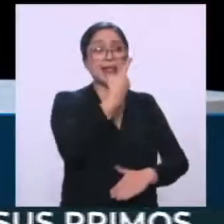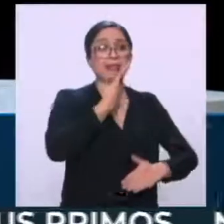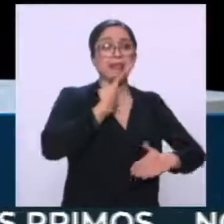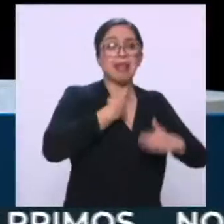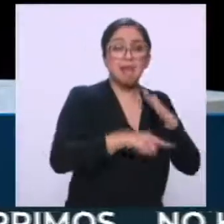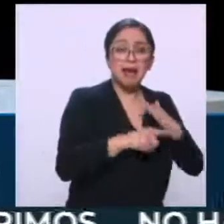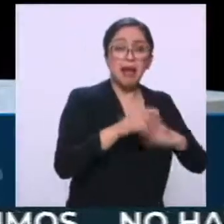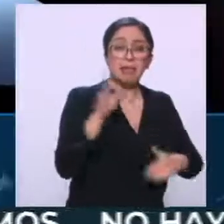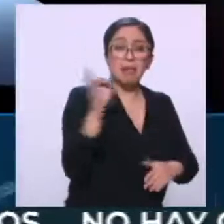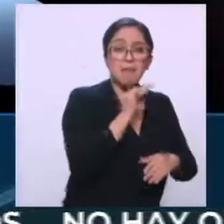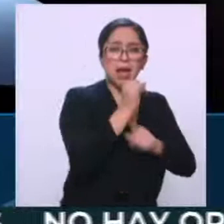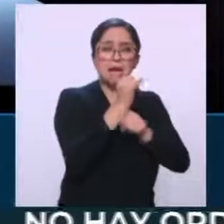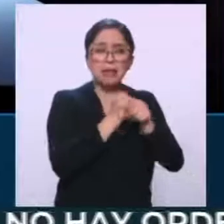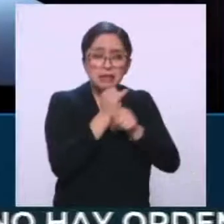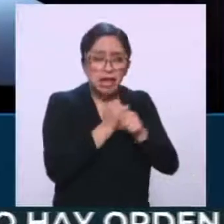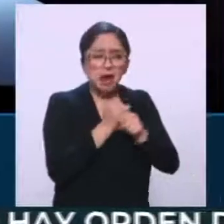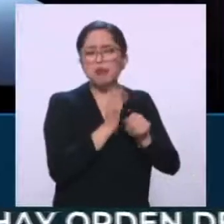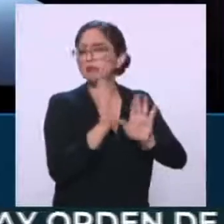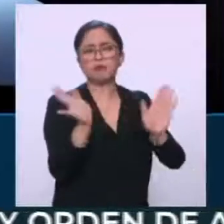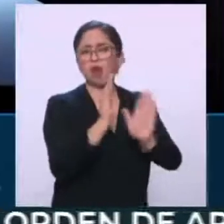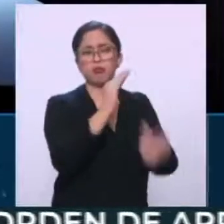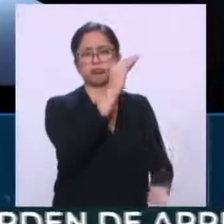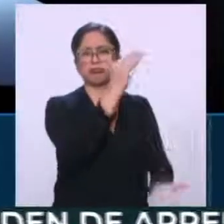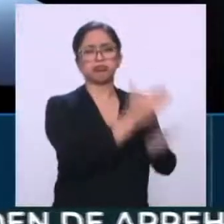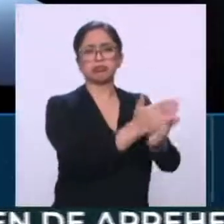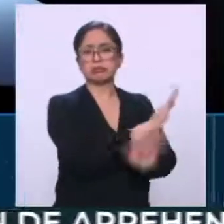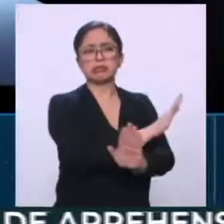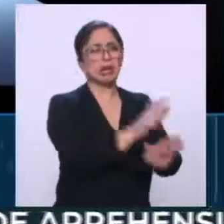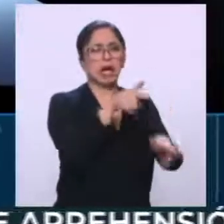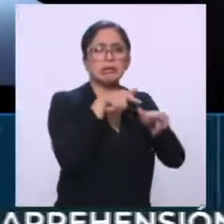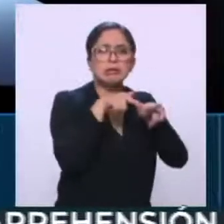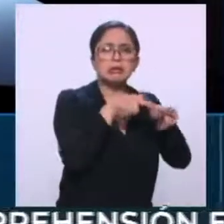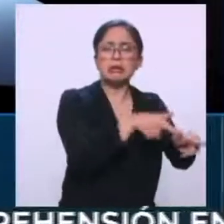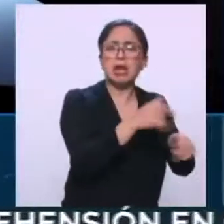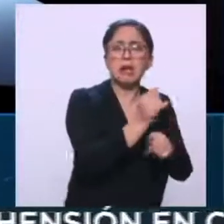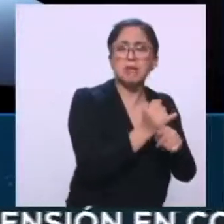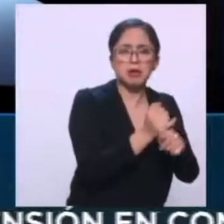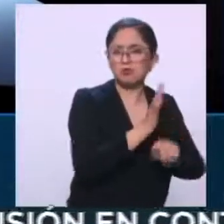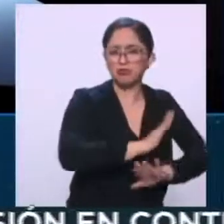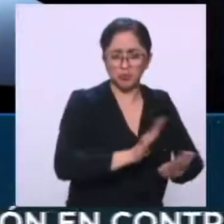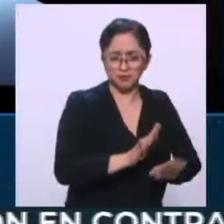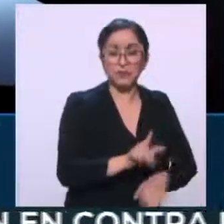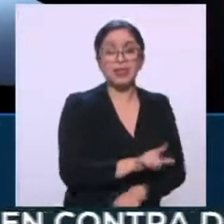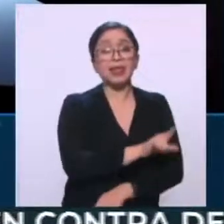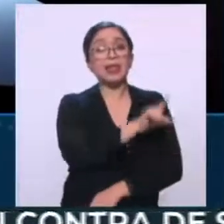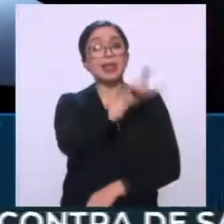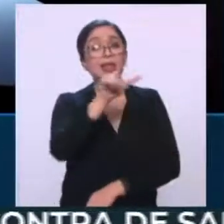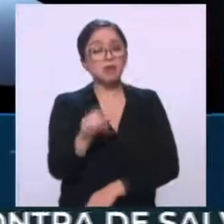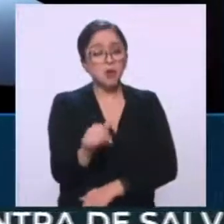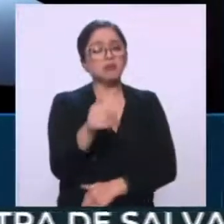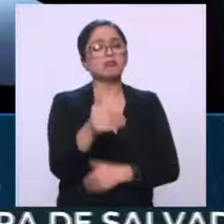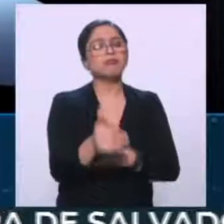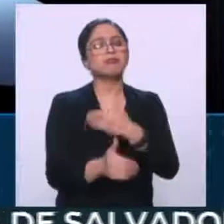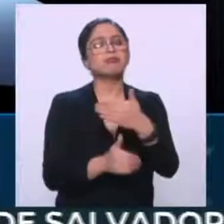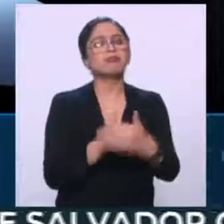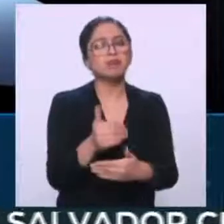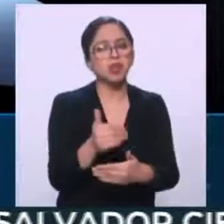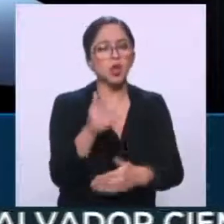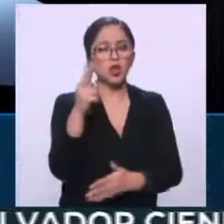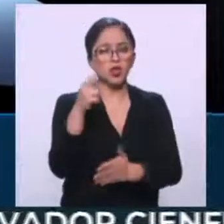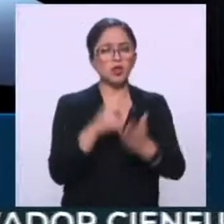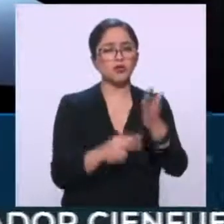posibilidad de investigarlo. Lo que sucedió en 2015 fue que dos